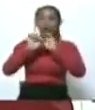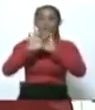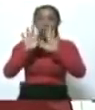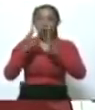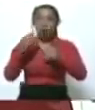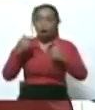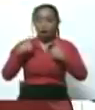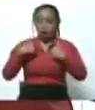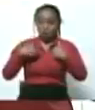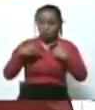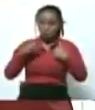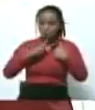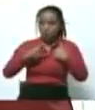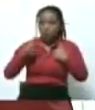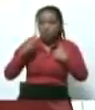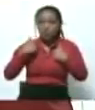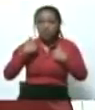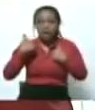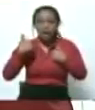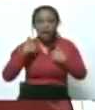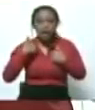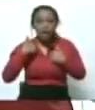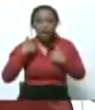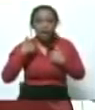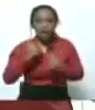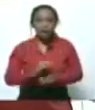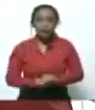que los usaron.